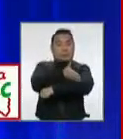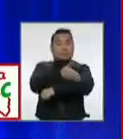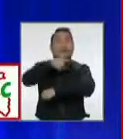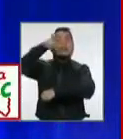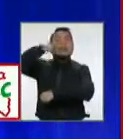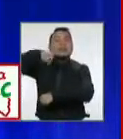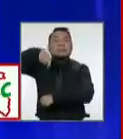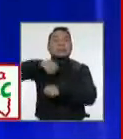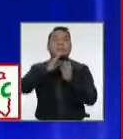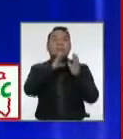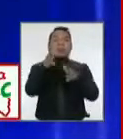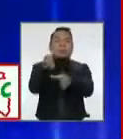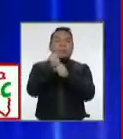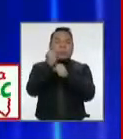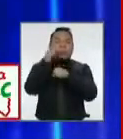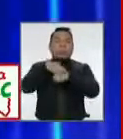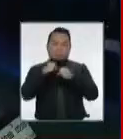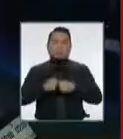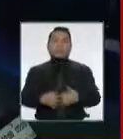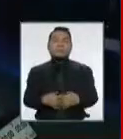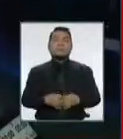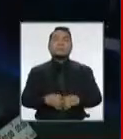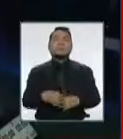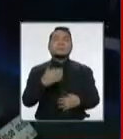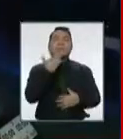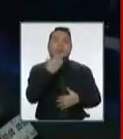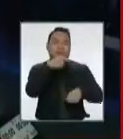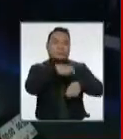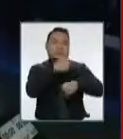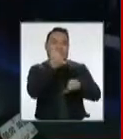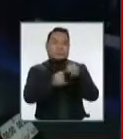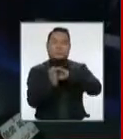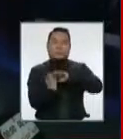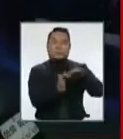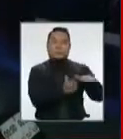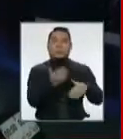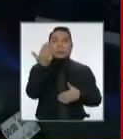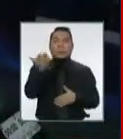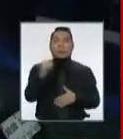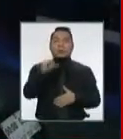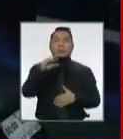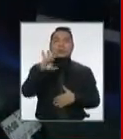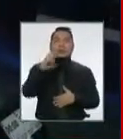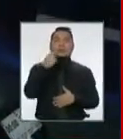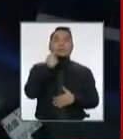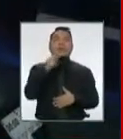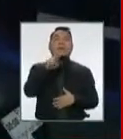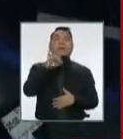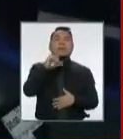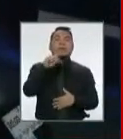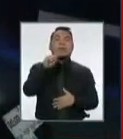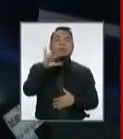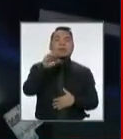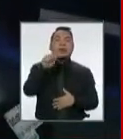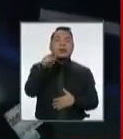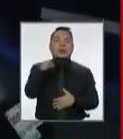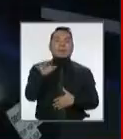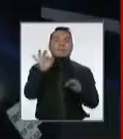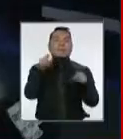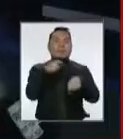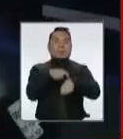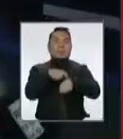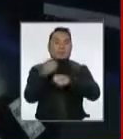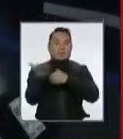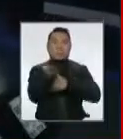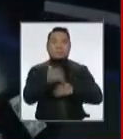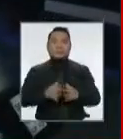era hermoso. Sí, también juega mucho el lenguaje corporal, el color, ¿no? Creo que